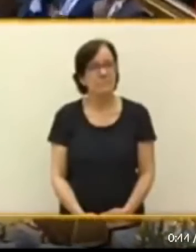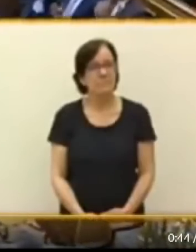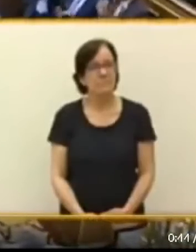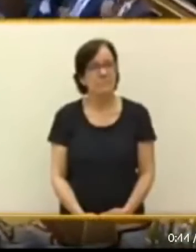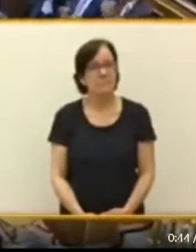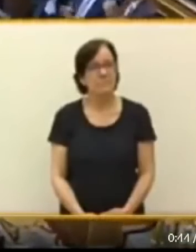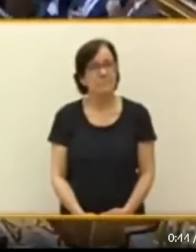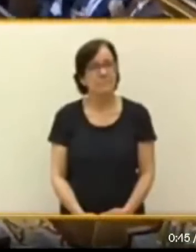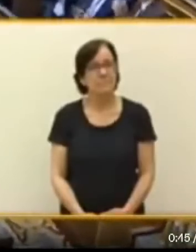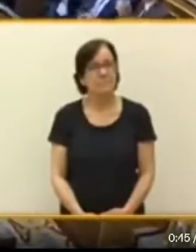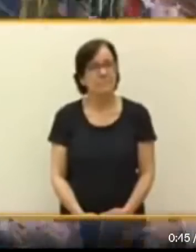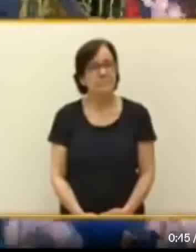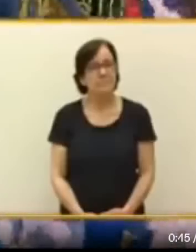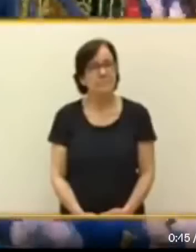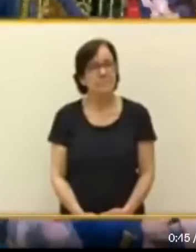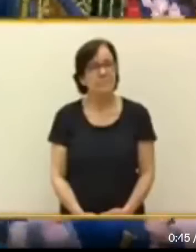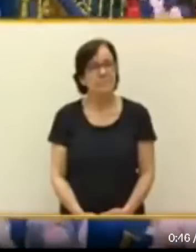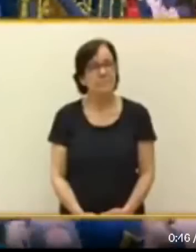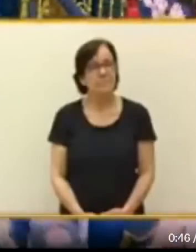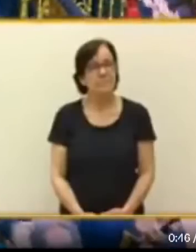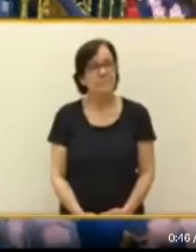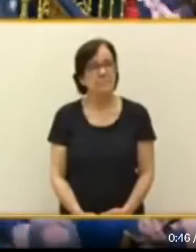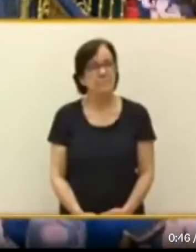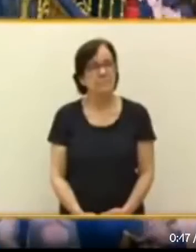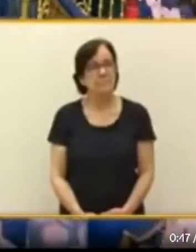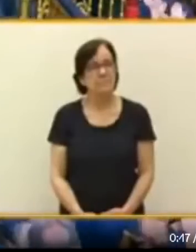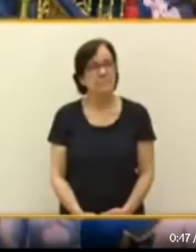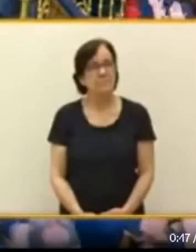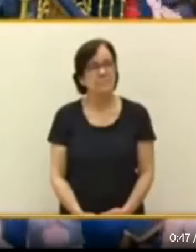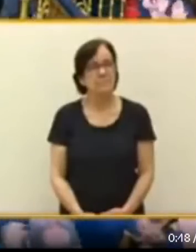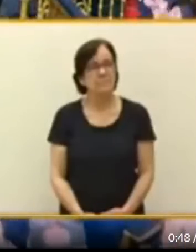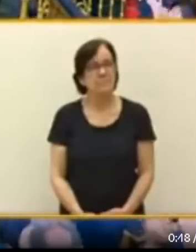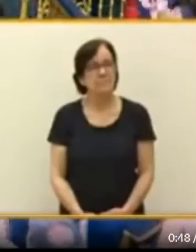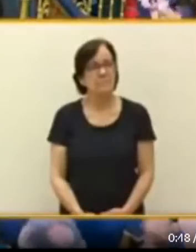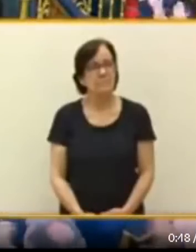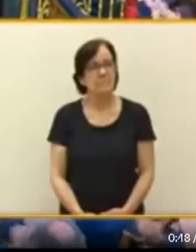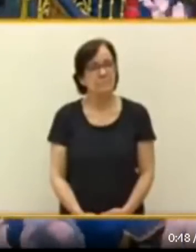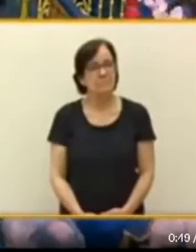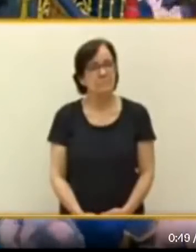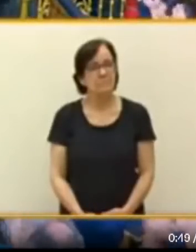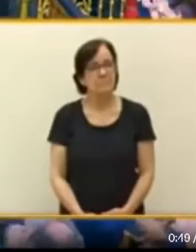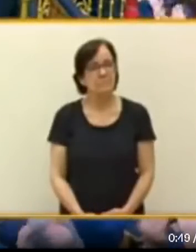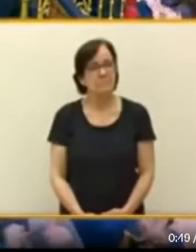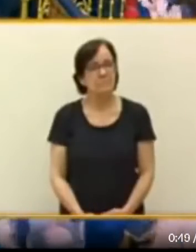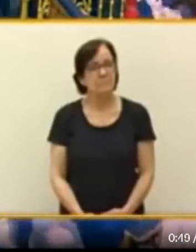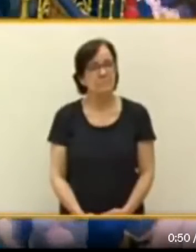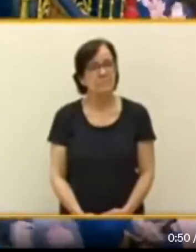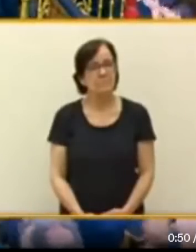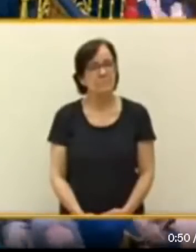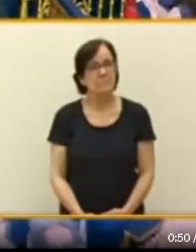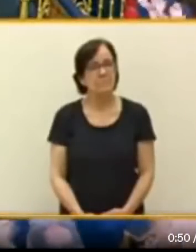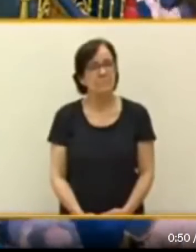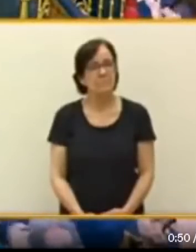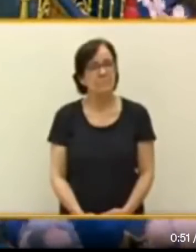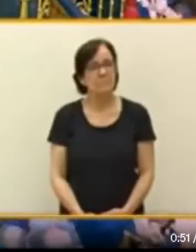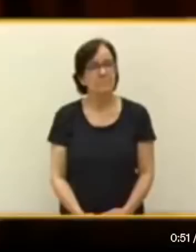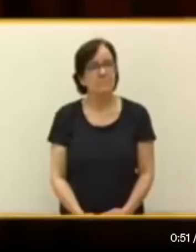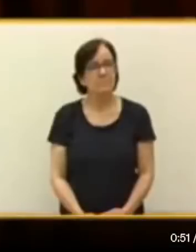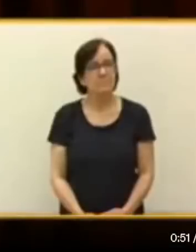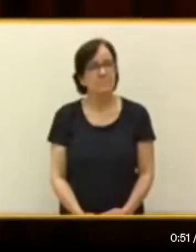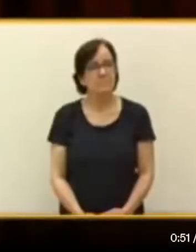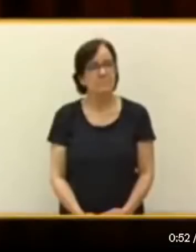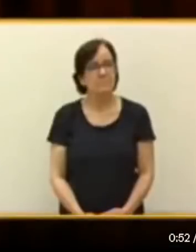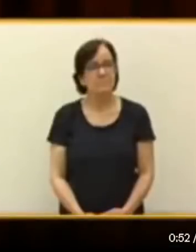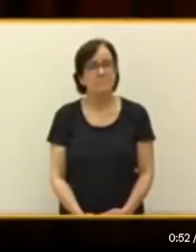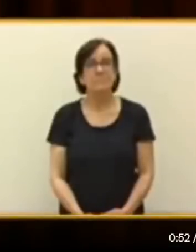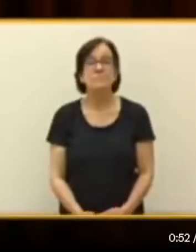etcétera. Y debieron haberlo dejado solo a Petro con los socialistas, con los